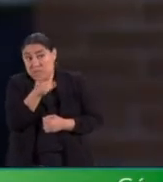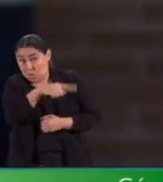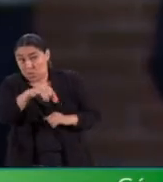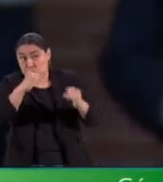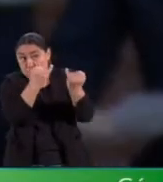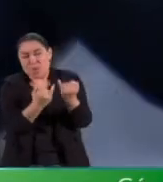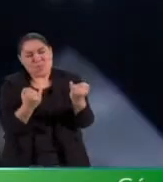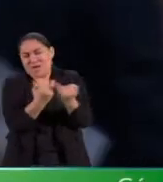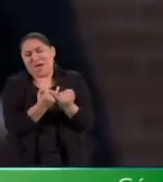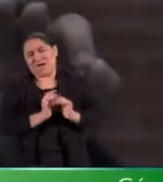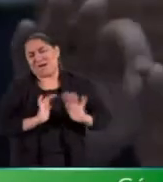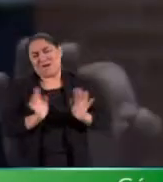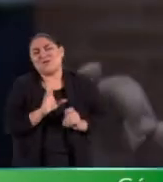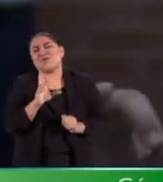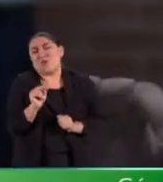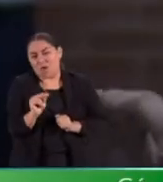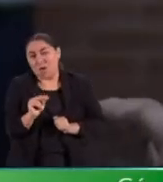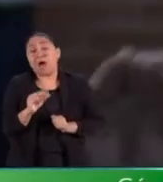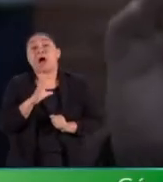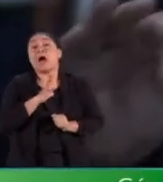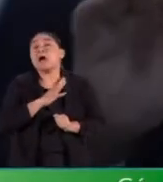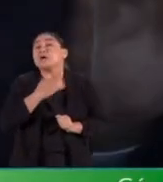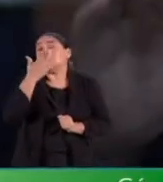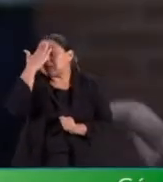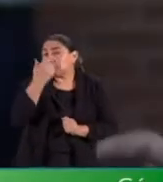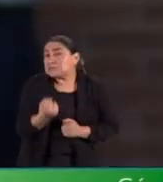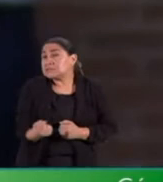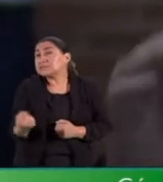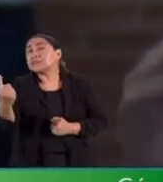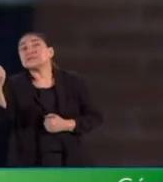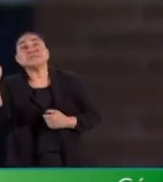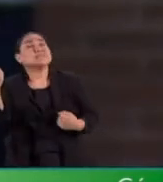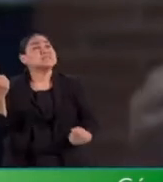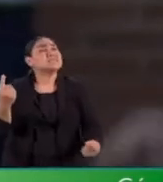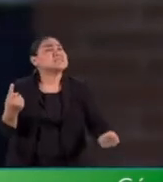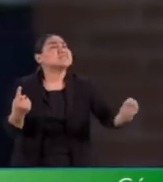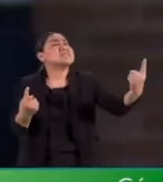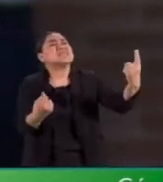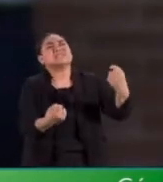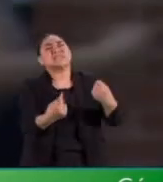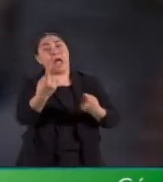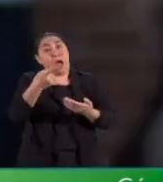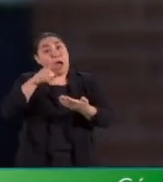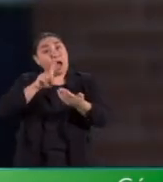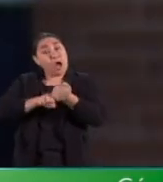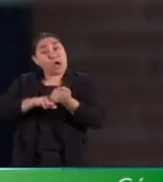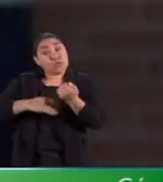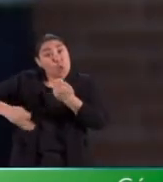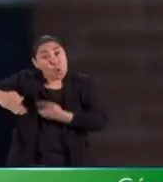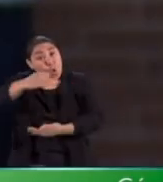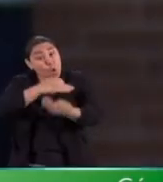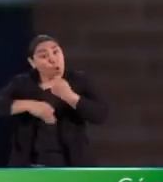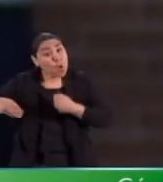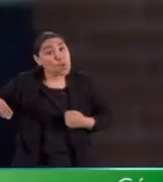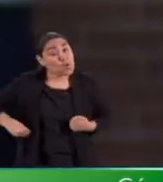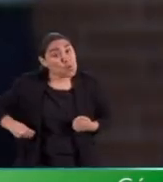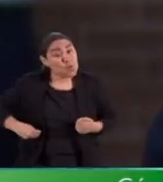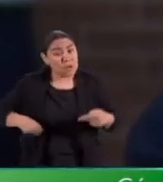igual, porque por casos aislados no deben de pagar decenas de miles de mexicanas y de